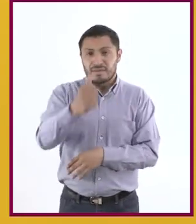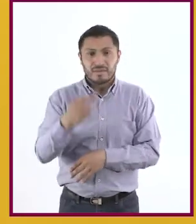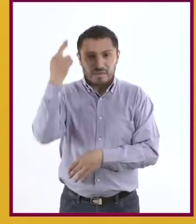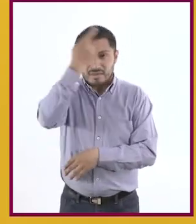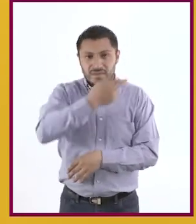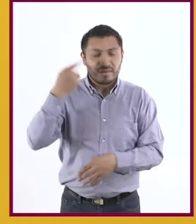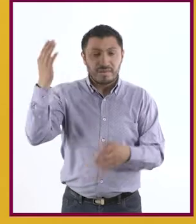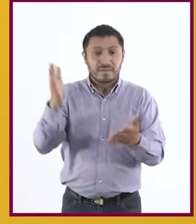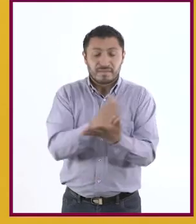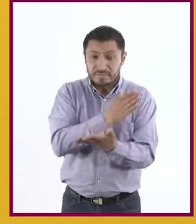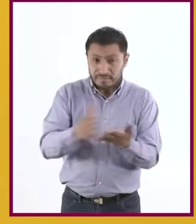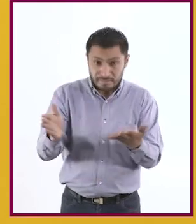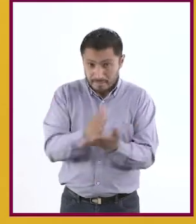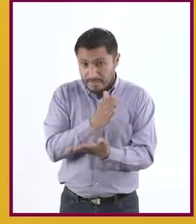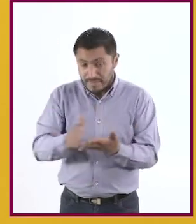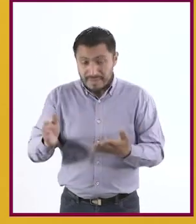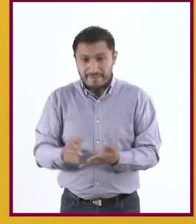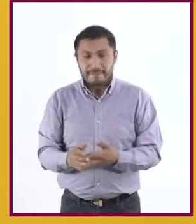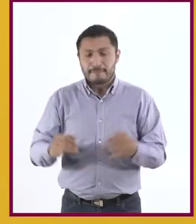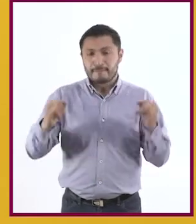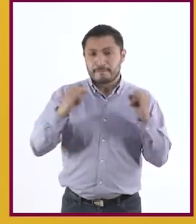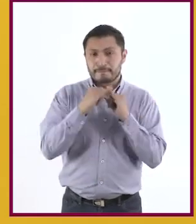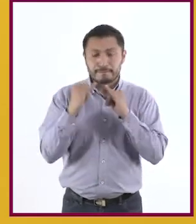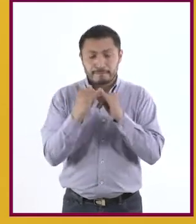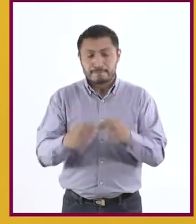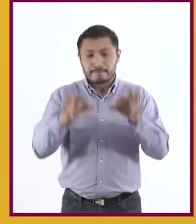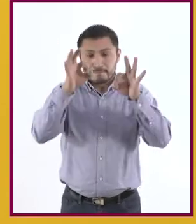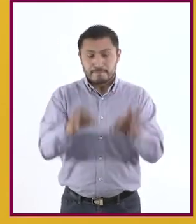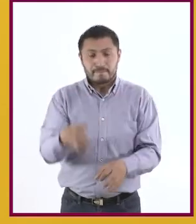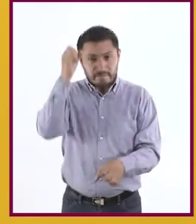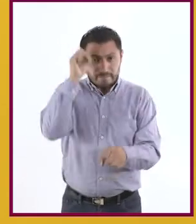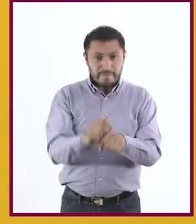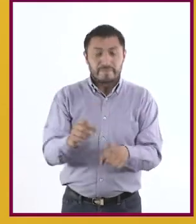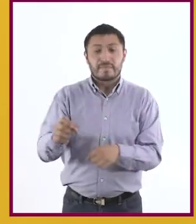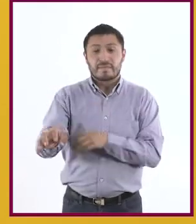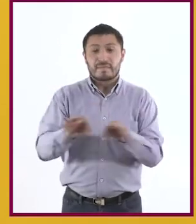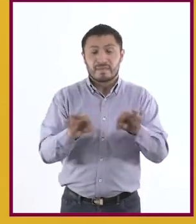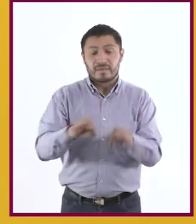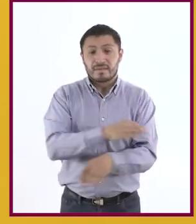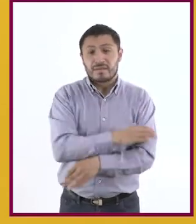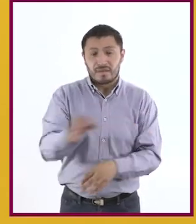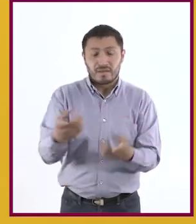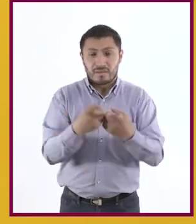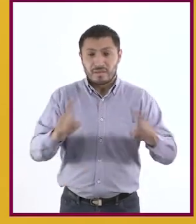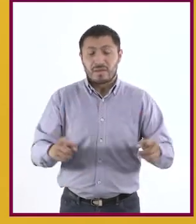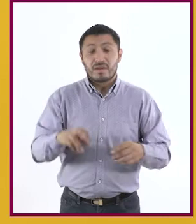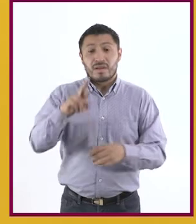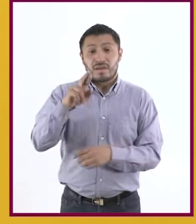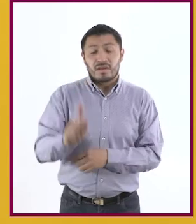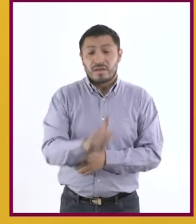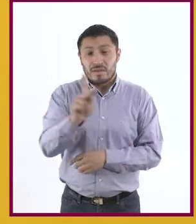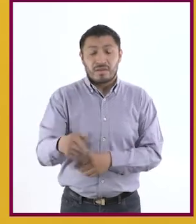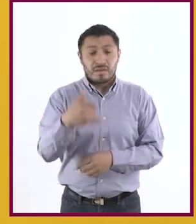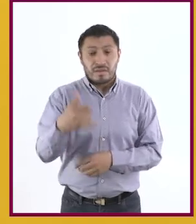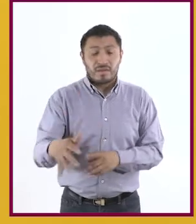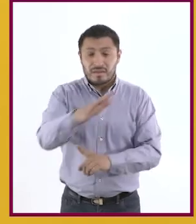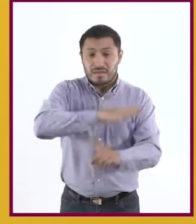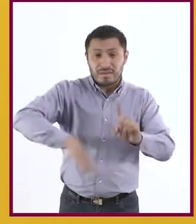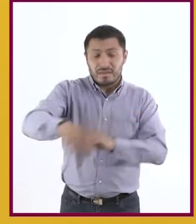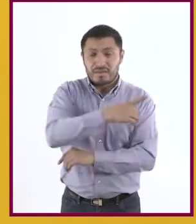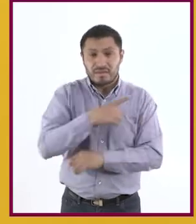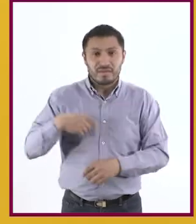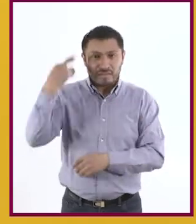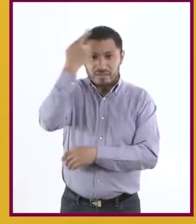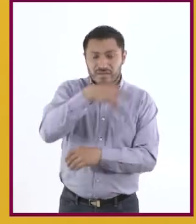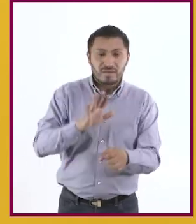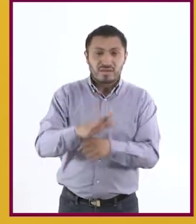por separado. Las instancias competentes en la Secretaría de Agricultura y Desarrollo Rural y en la de Medio Ambiente deben evaluar